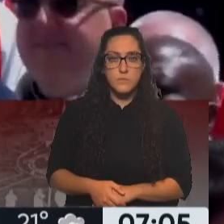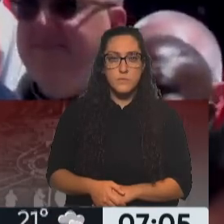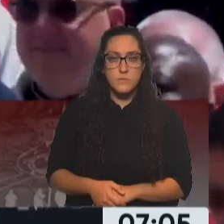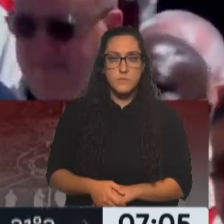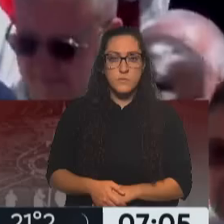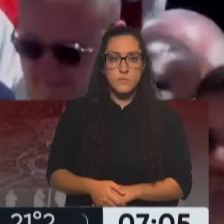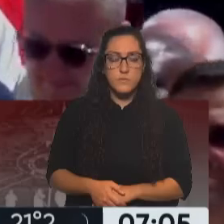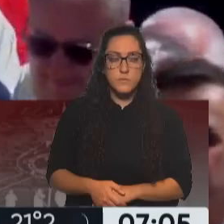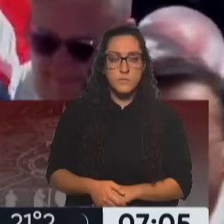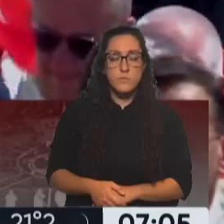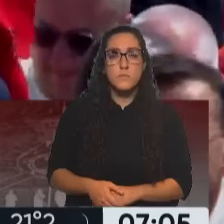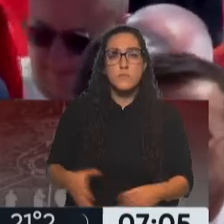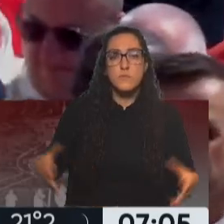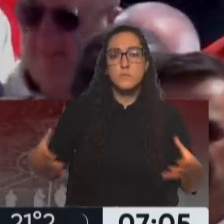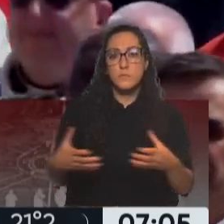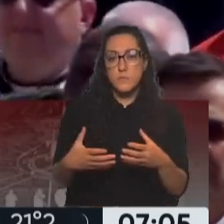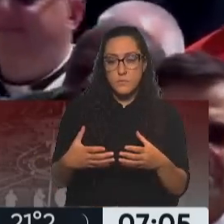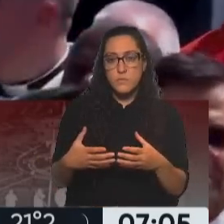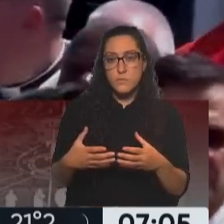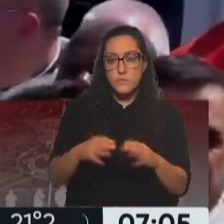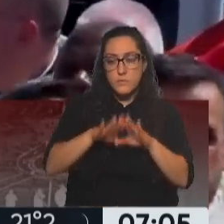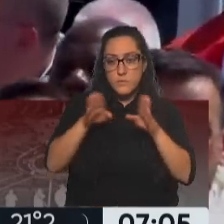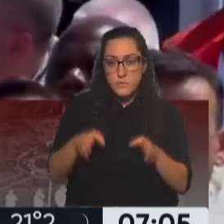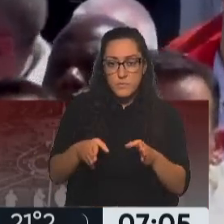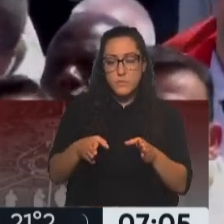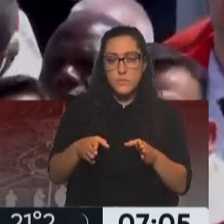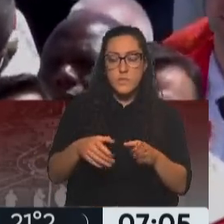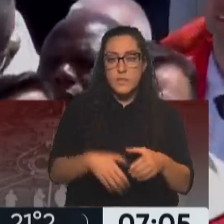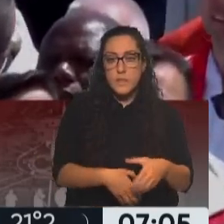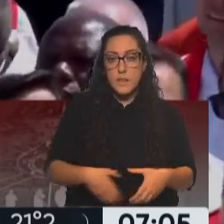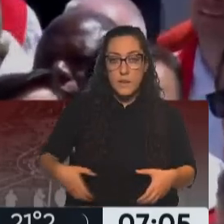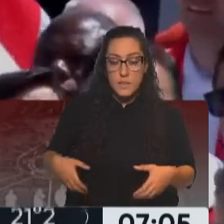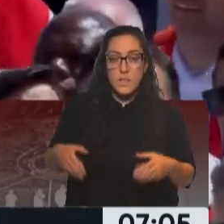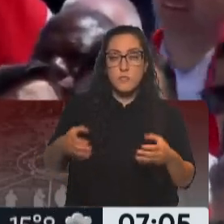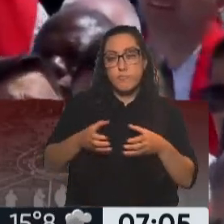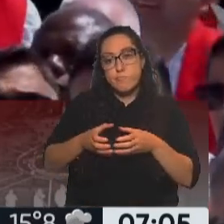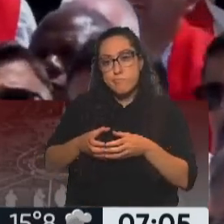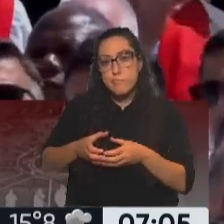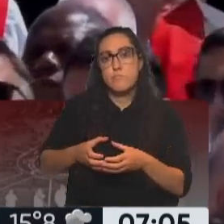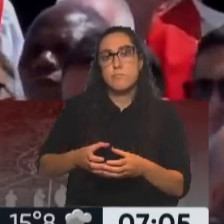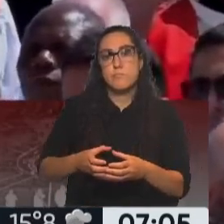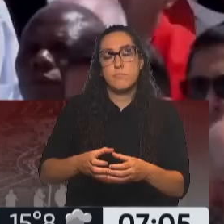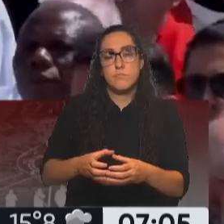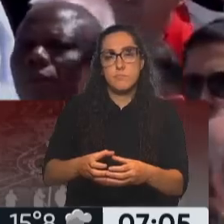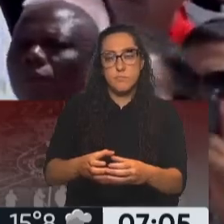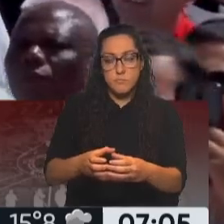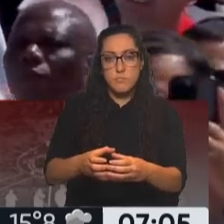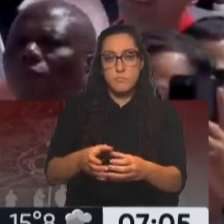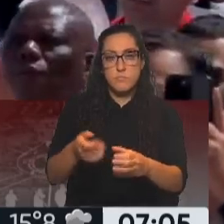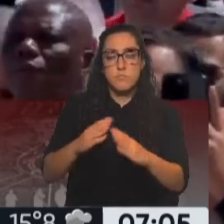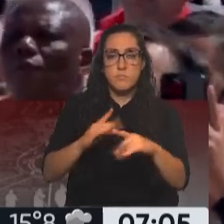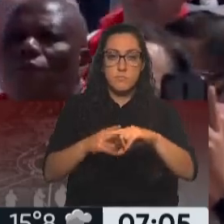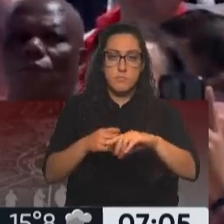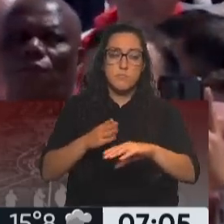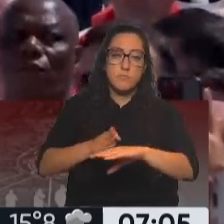El Colegio de Cardenales se desplaza desde el lugar del altar al interior de